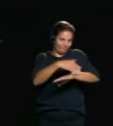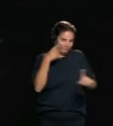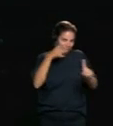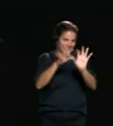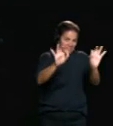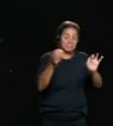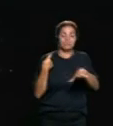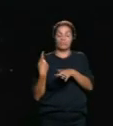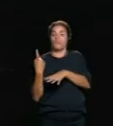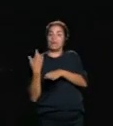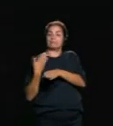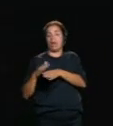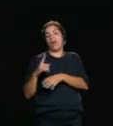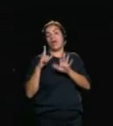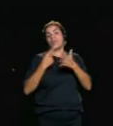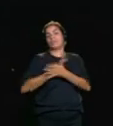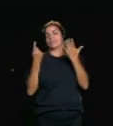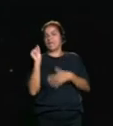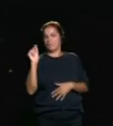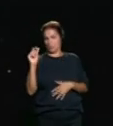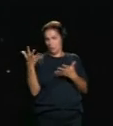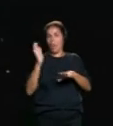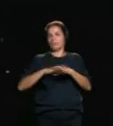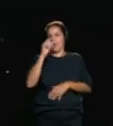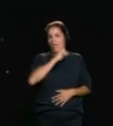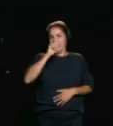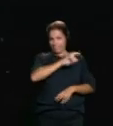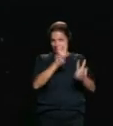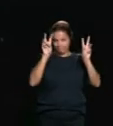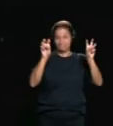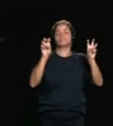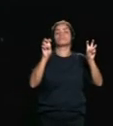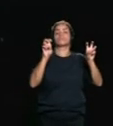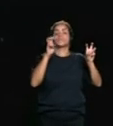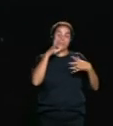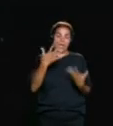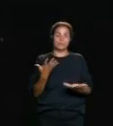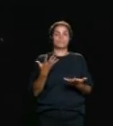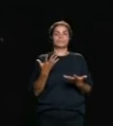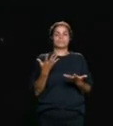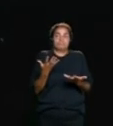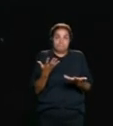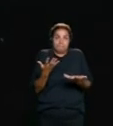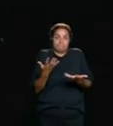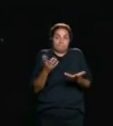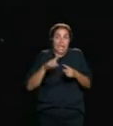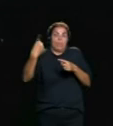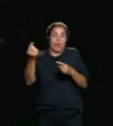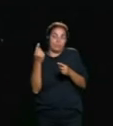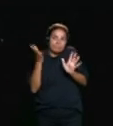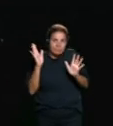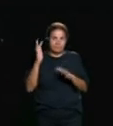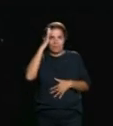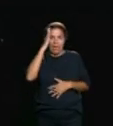16 minutos tienen por delante para cantar su tema en concurso, y a continuación pues entiendo que su despedida, entiendo que les